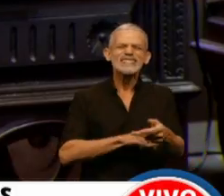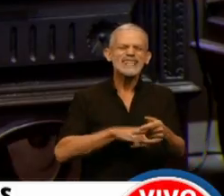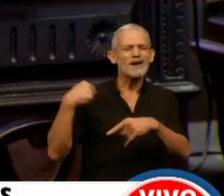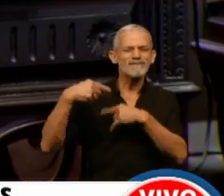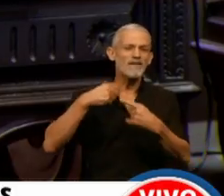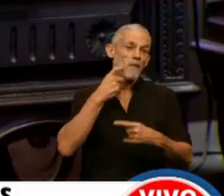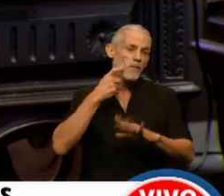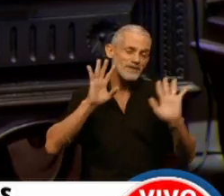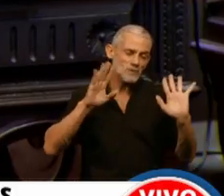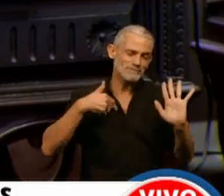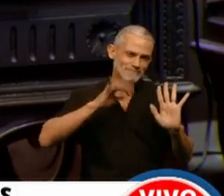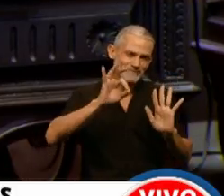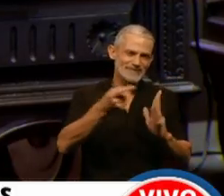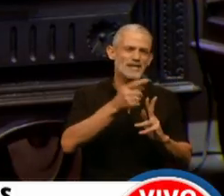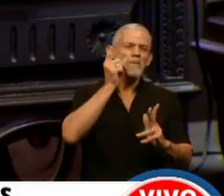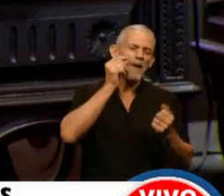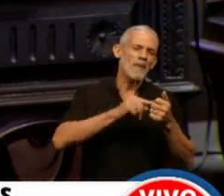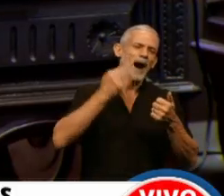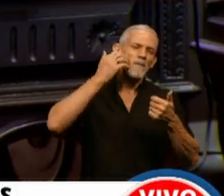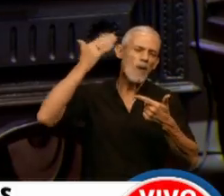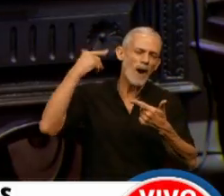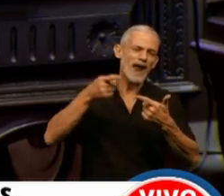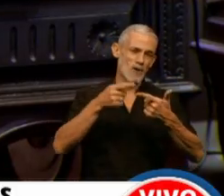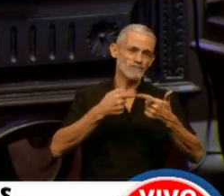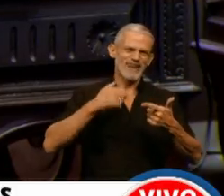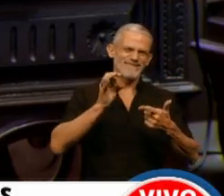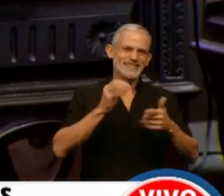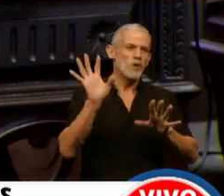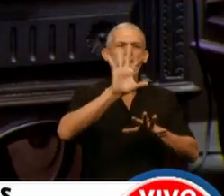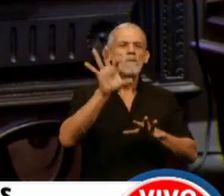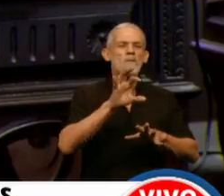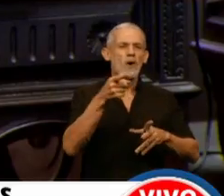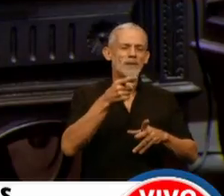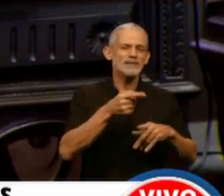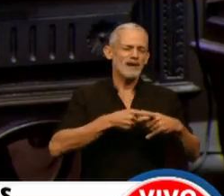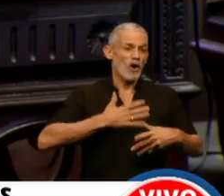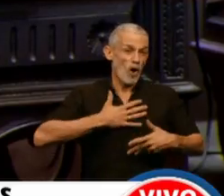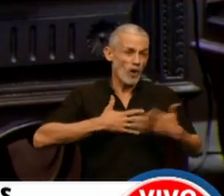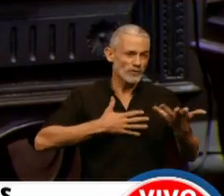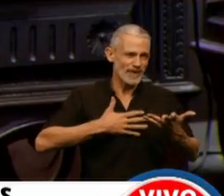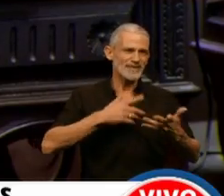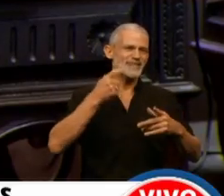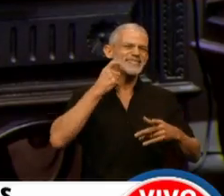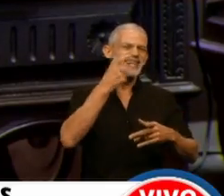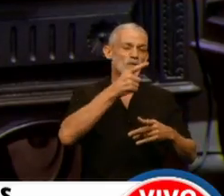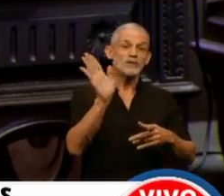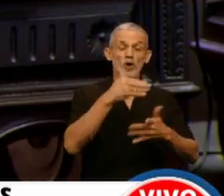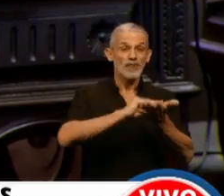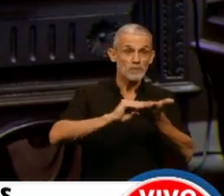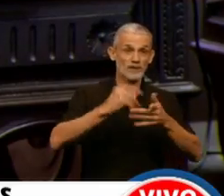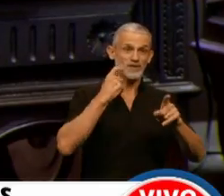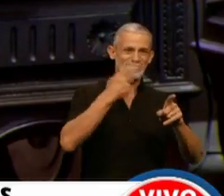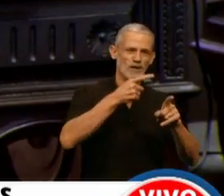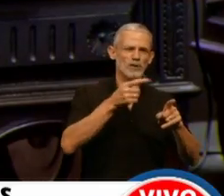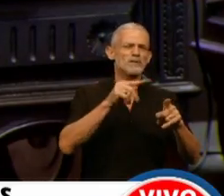puntana con respecto a mi papá ya mi abuelo que sé que toda la provincia está celebrando y que todos los diputados a louis más